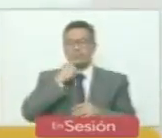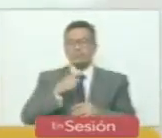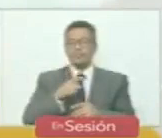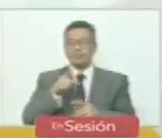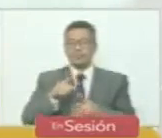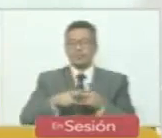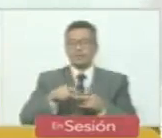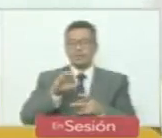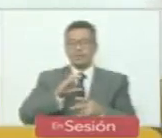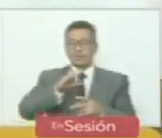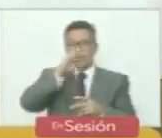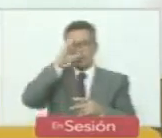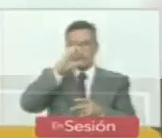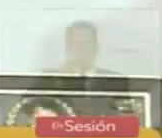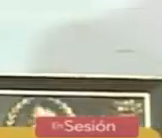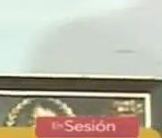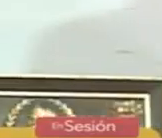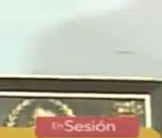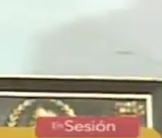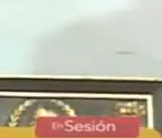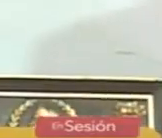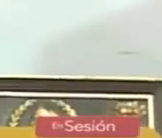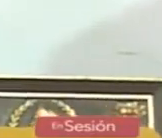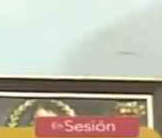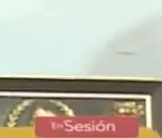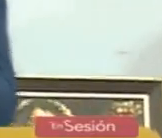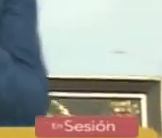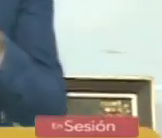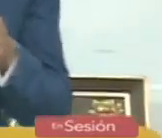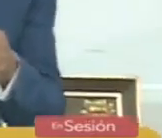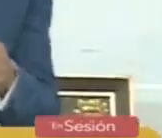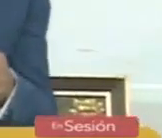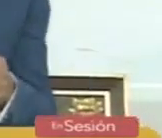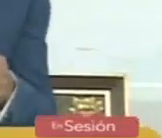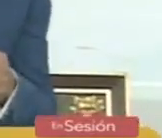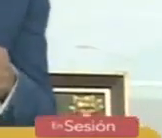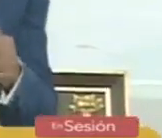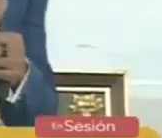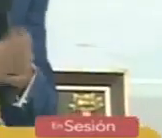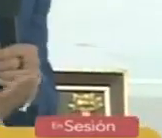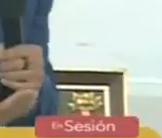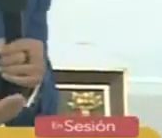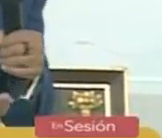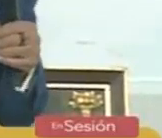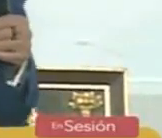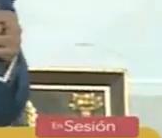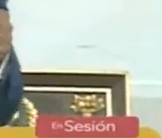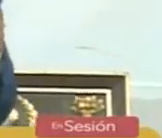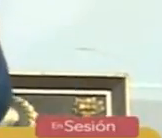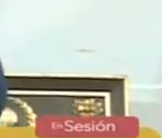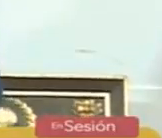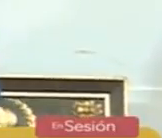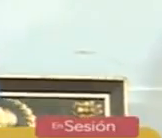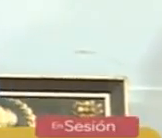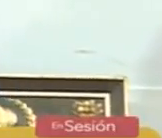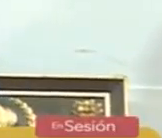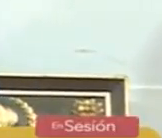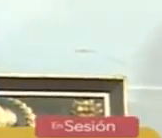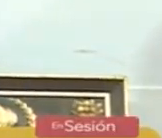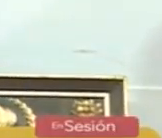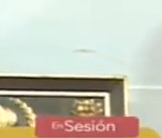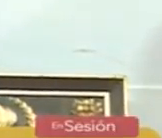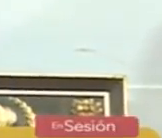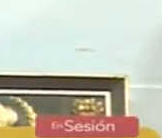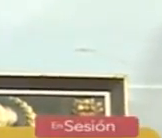Corea del Norte, ni Nicaragua, ni Venezuela. Fue Francia. ¡Francia! Fue quien